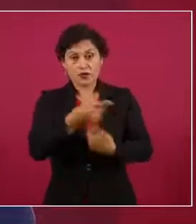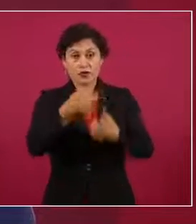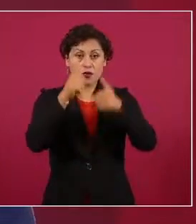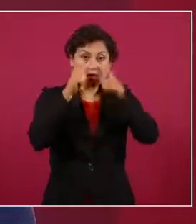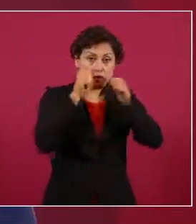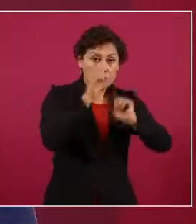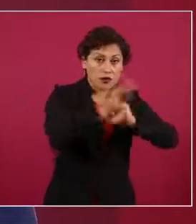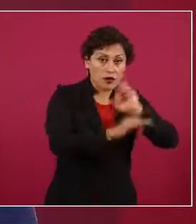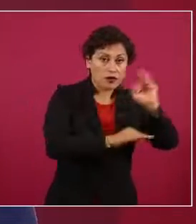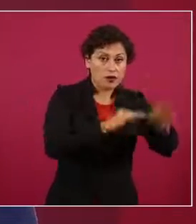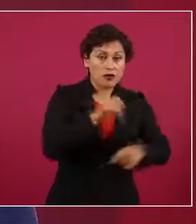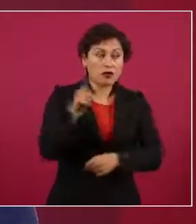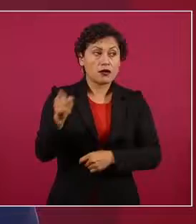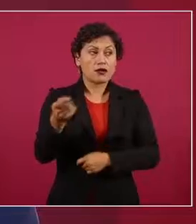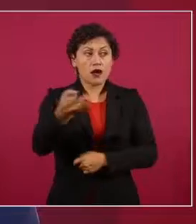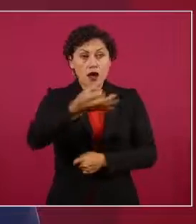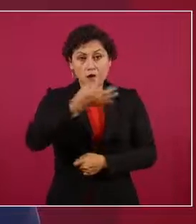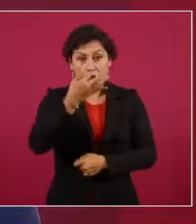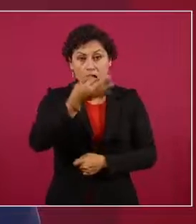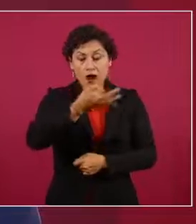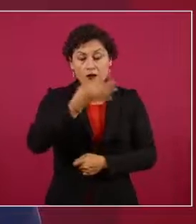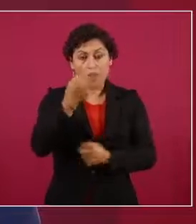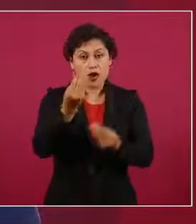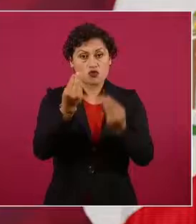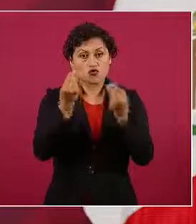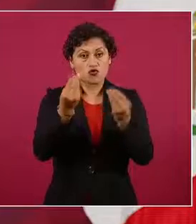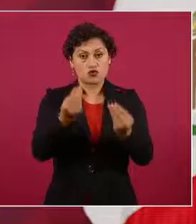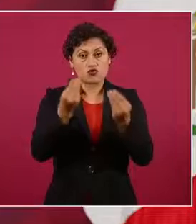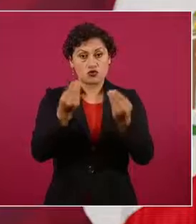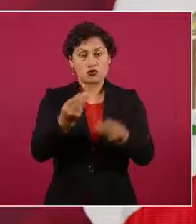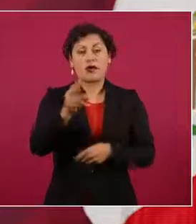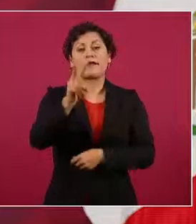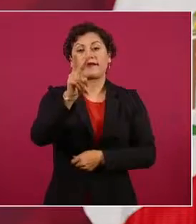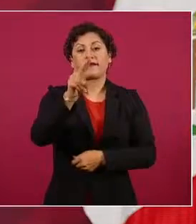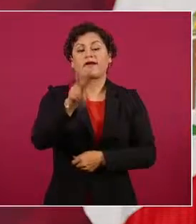muchísimas medicinas, está en una situación delicada.